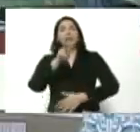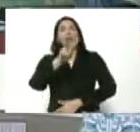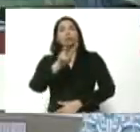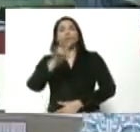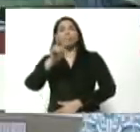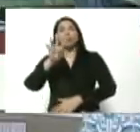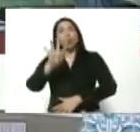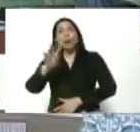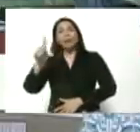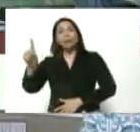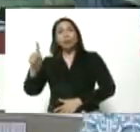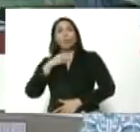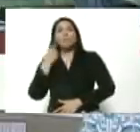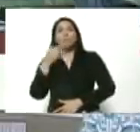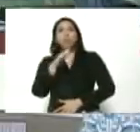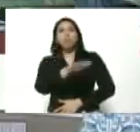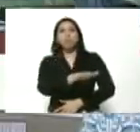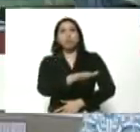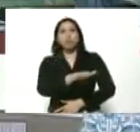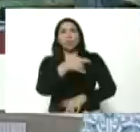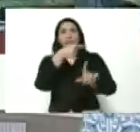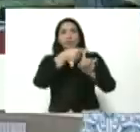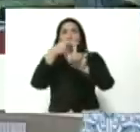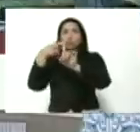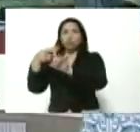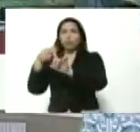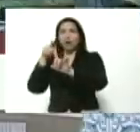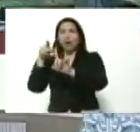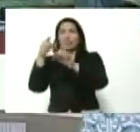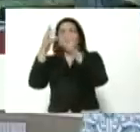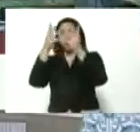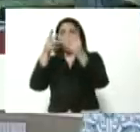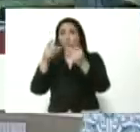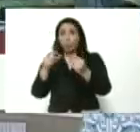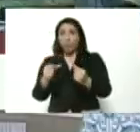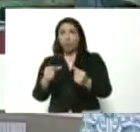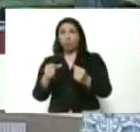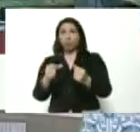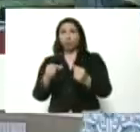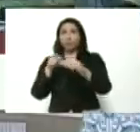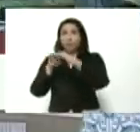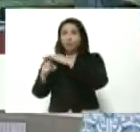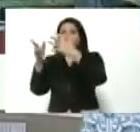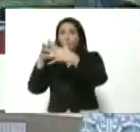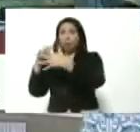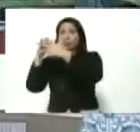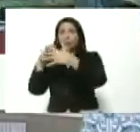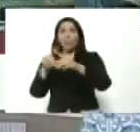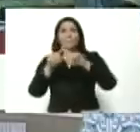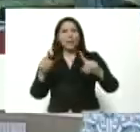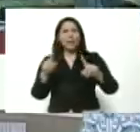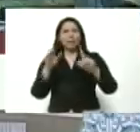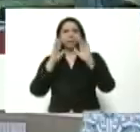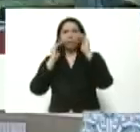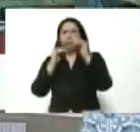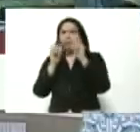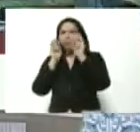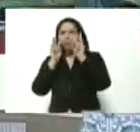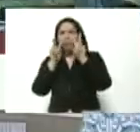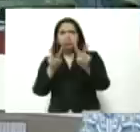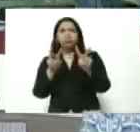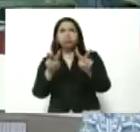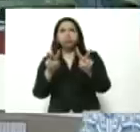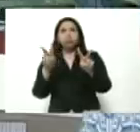1.241 fallecidos que se suman a esta cifra que llama la atención poderosamente